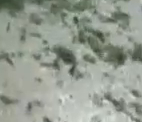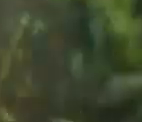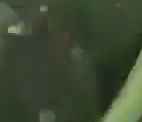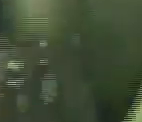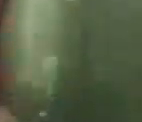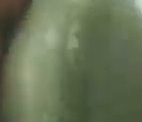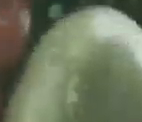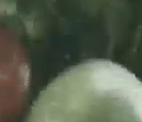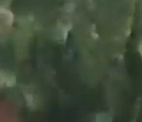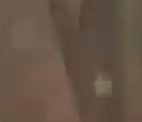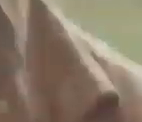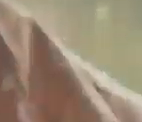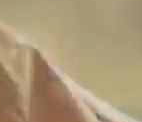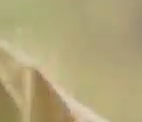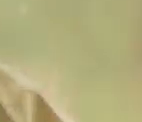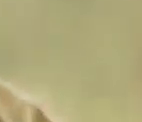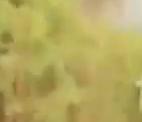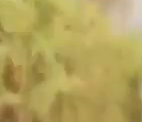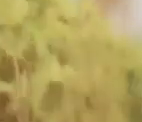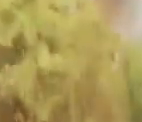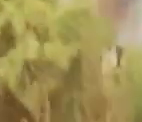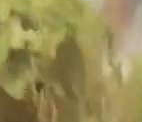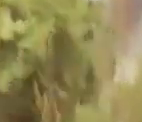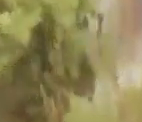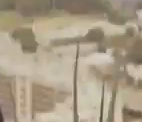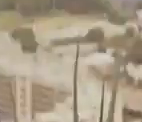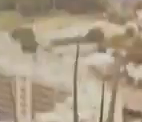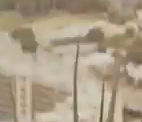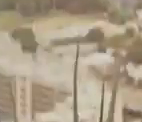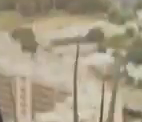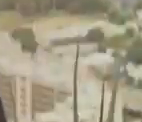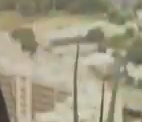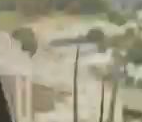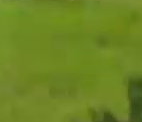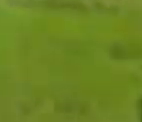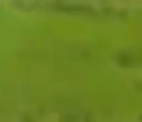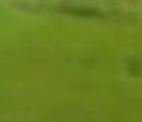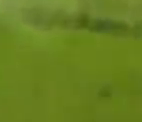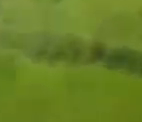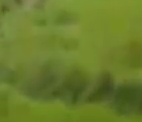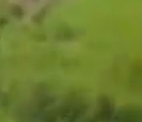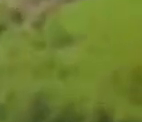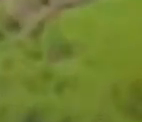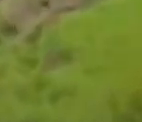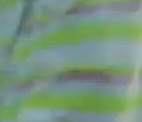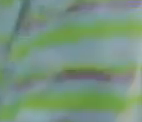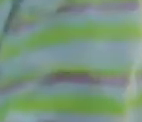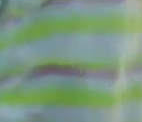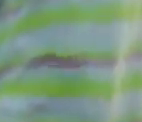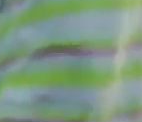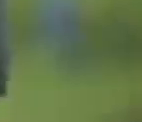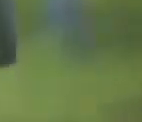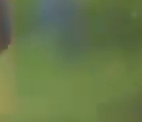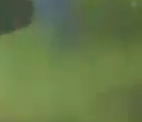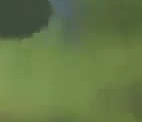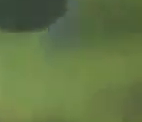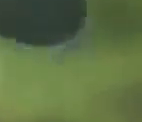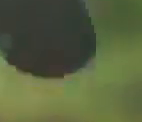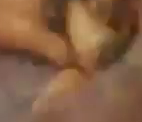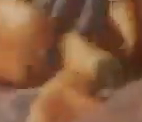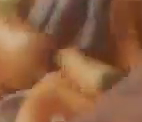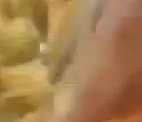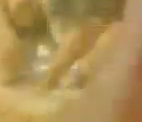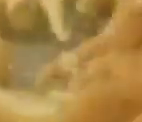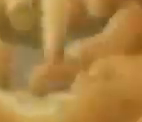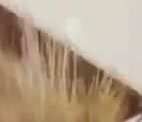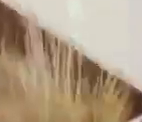Asumamos el concepto de conuco integral como el concepto venezolano de conservación de la tierra, de cuidado y producción